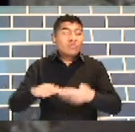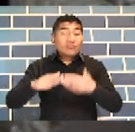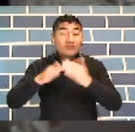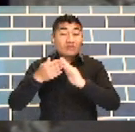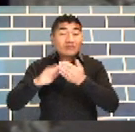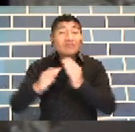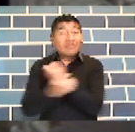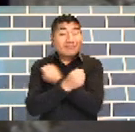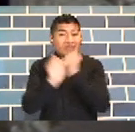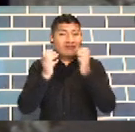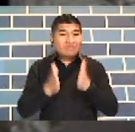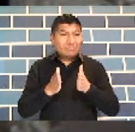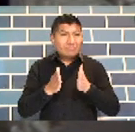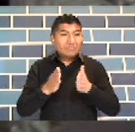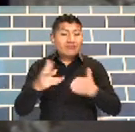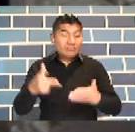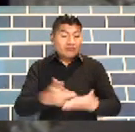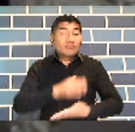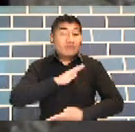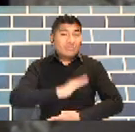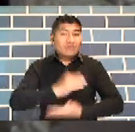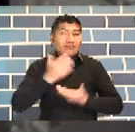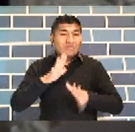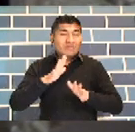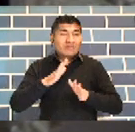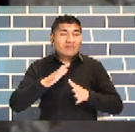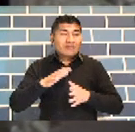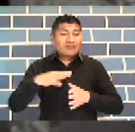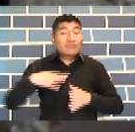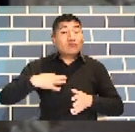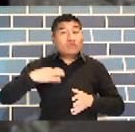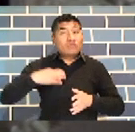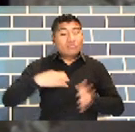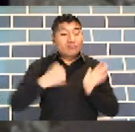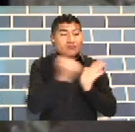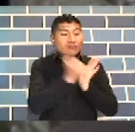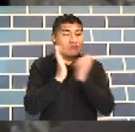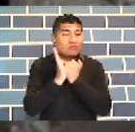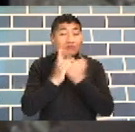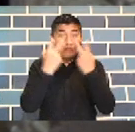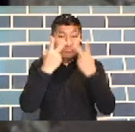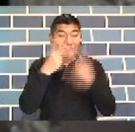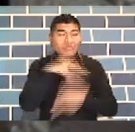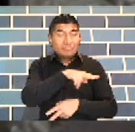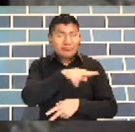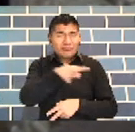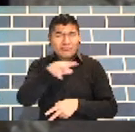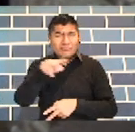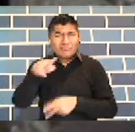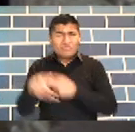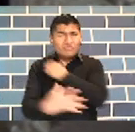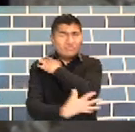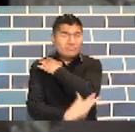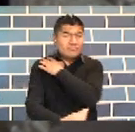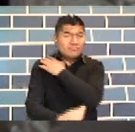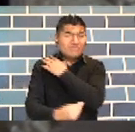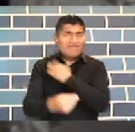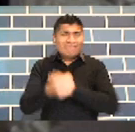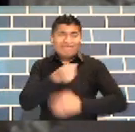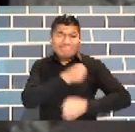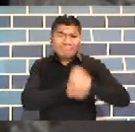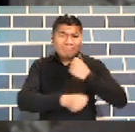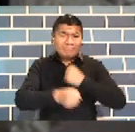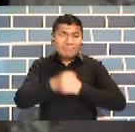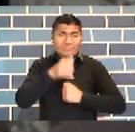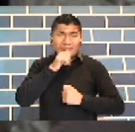él, Cordero inmolado, podemos ver el pueblo de los pobres, de los que sufren, de los que